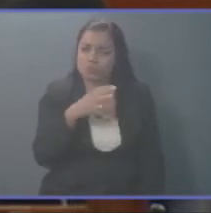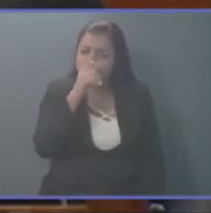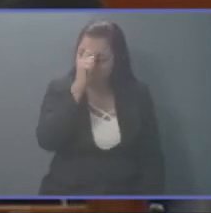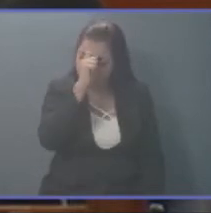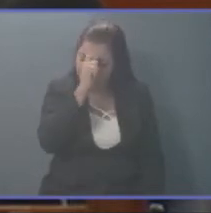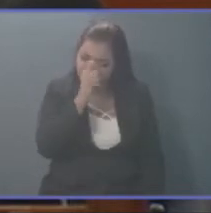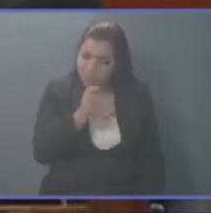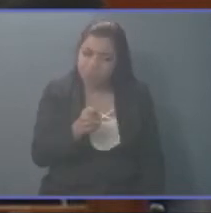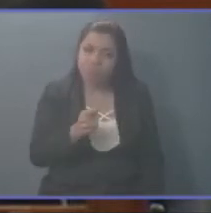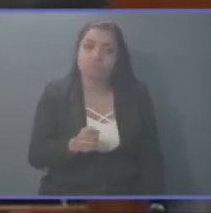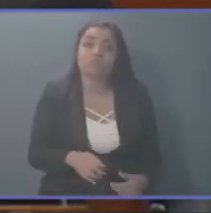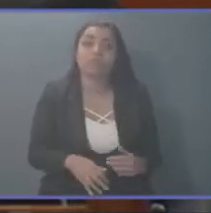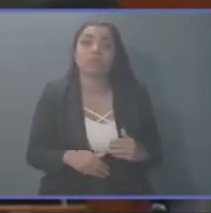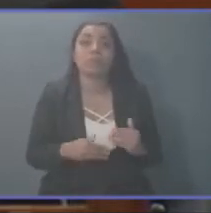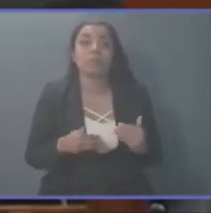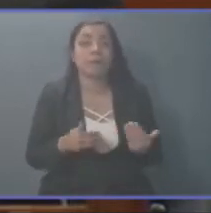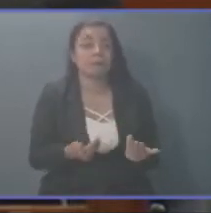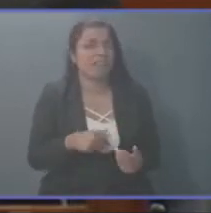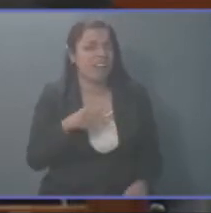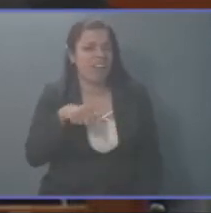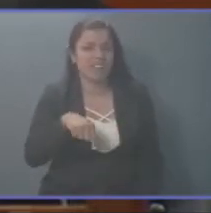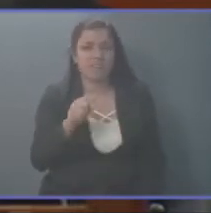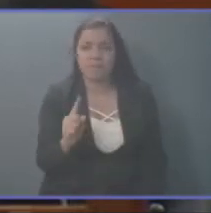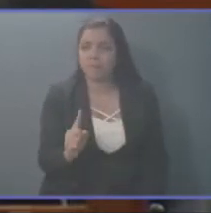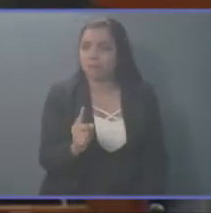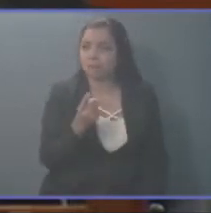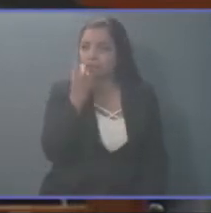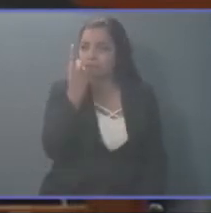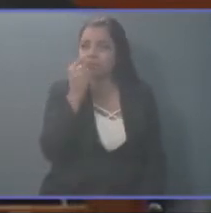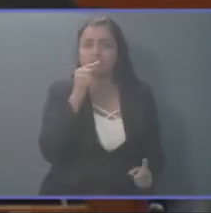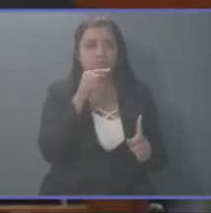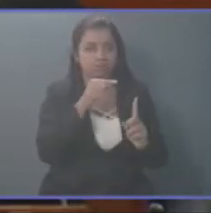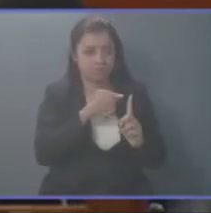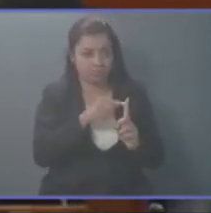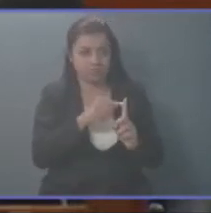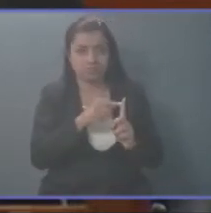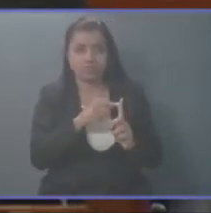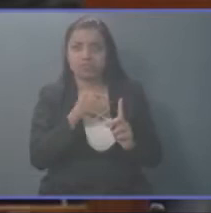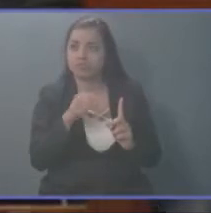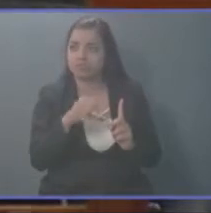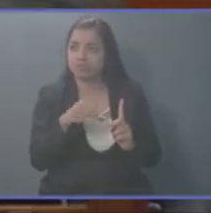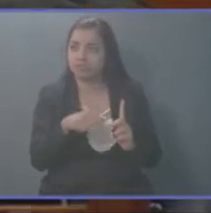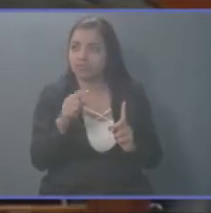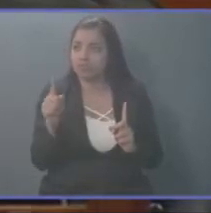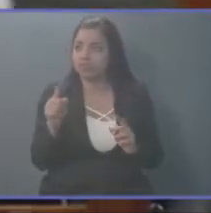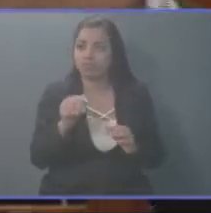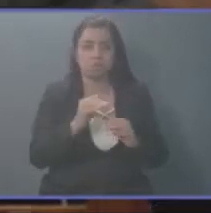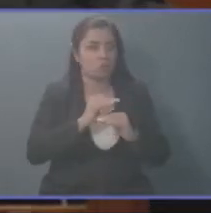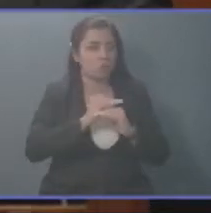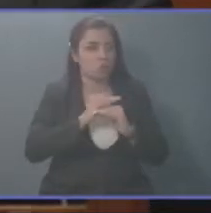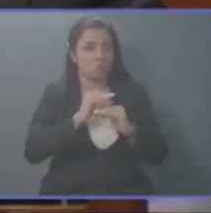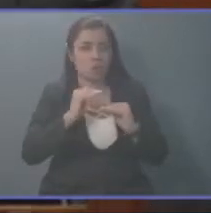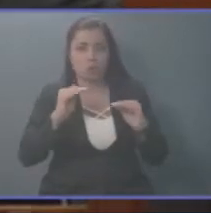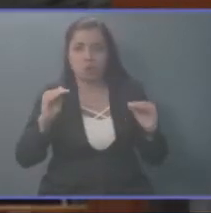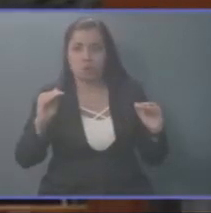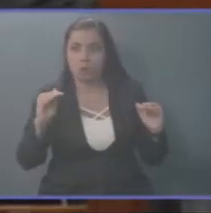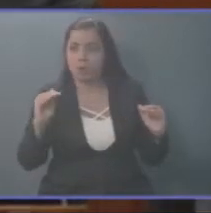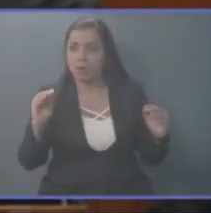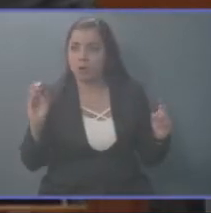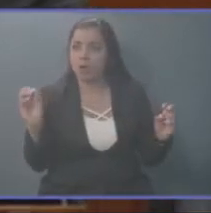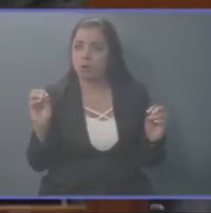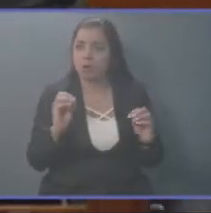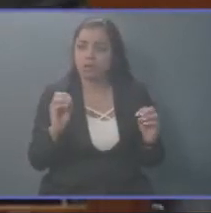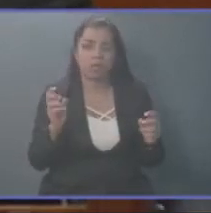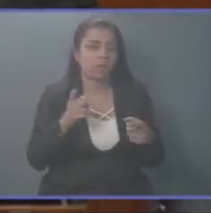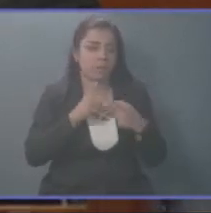que aquí a la primer persona que se le otorgó y no hubo en ningún momento